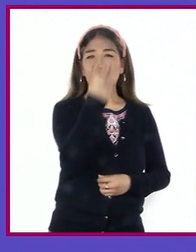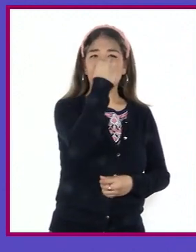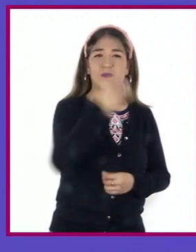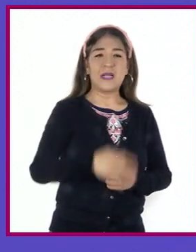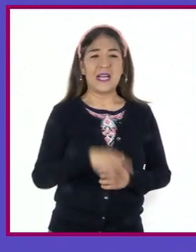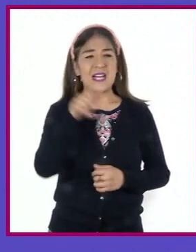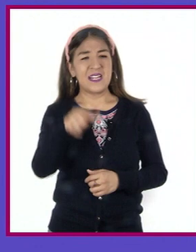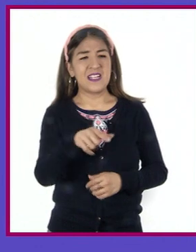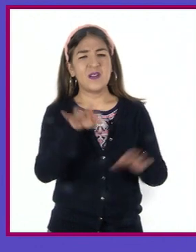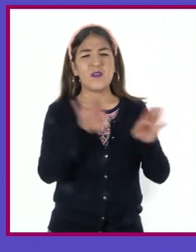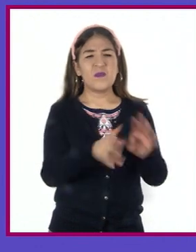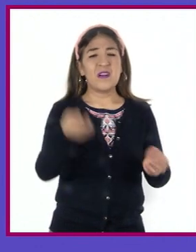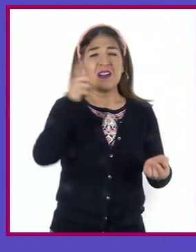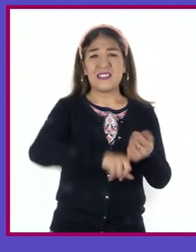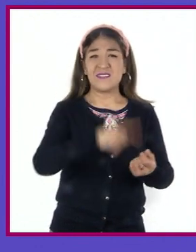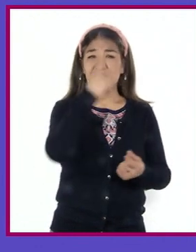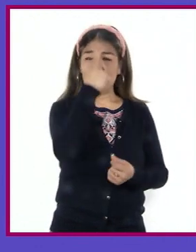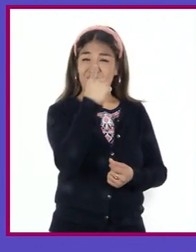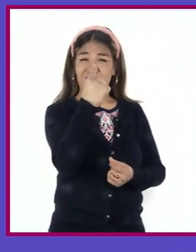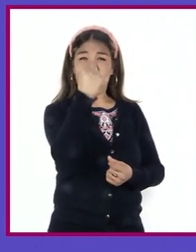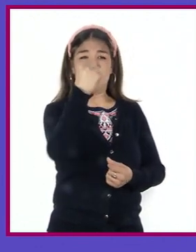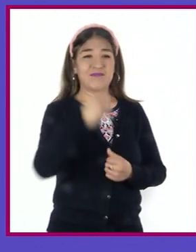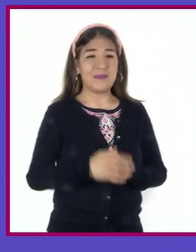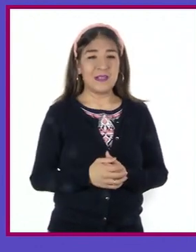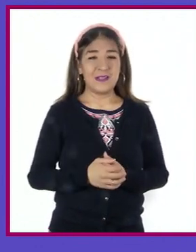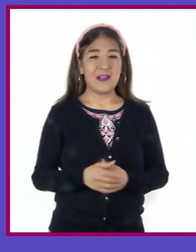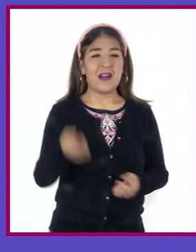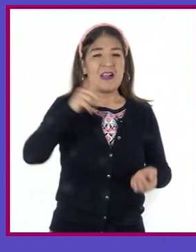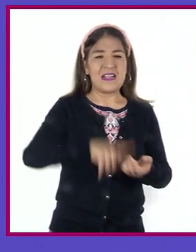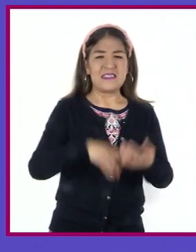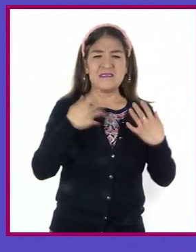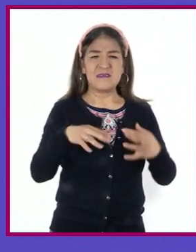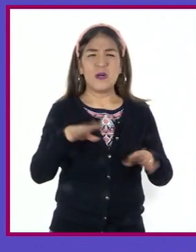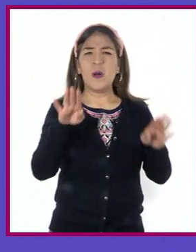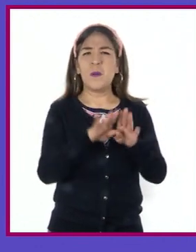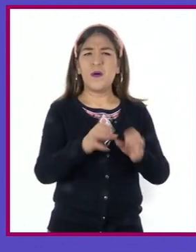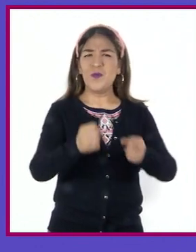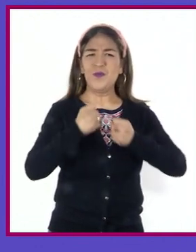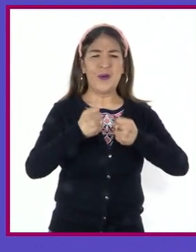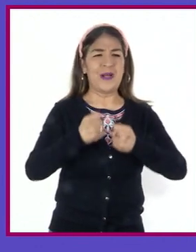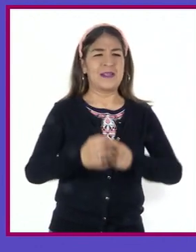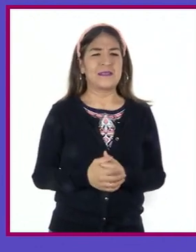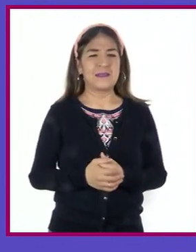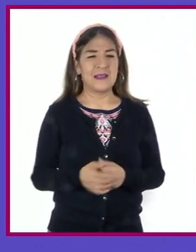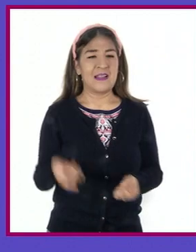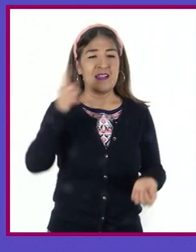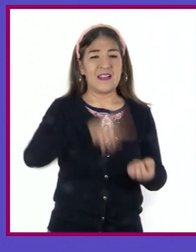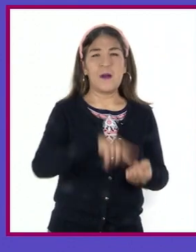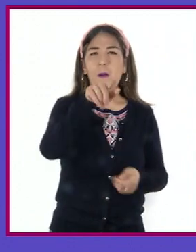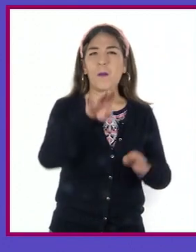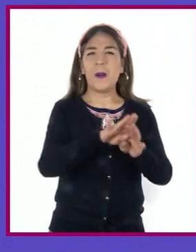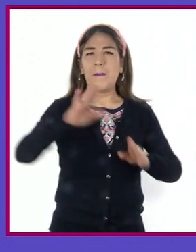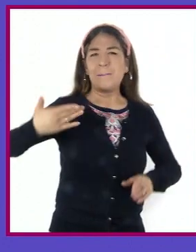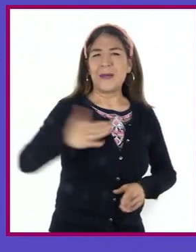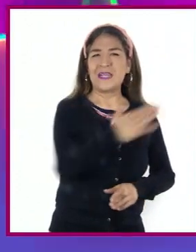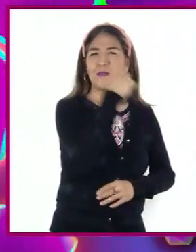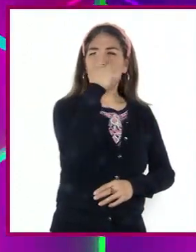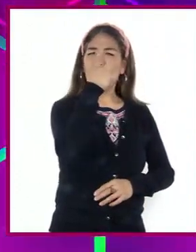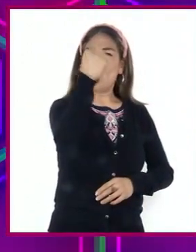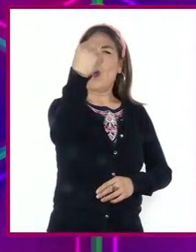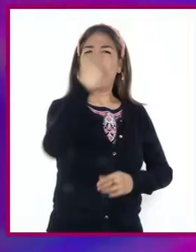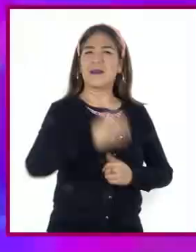trabajando riman sus dos últimas sílabas. ¿No es así, profesor? Así es, muy bien ejemplificado. Ahora